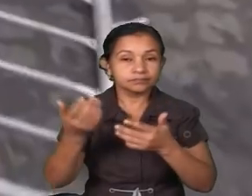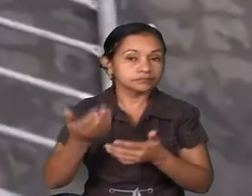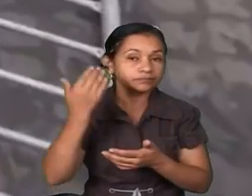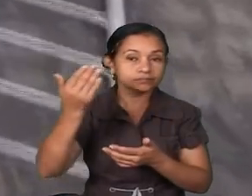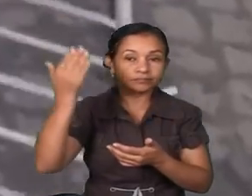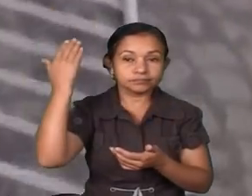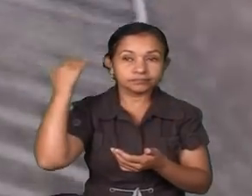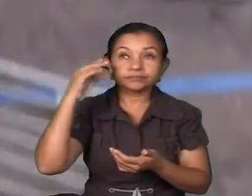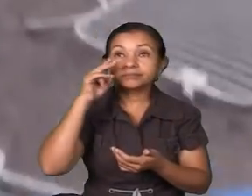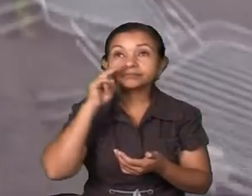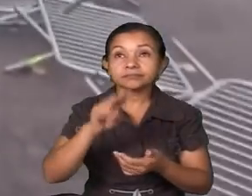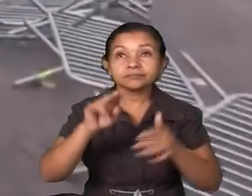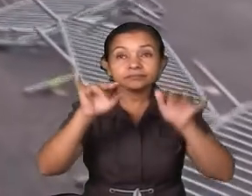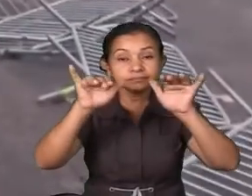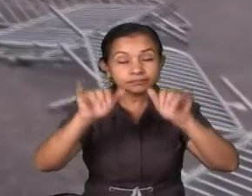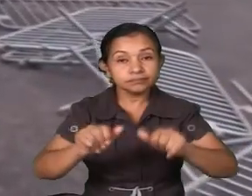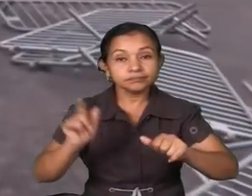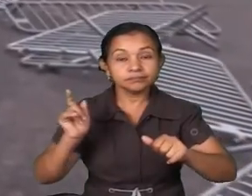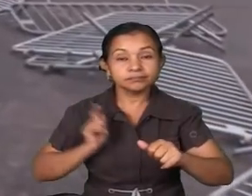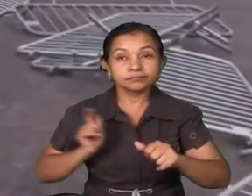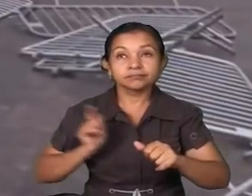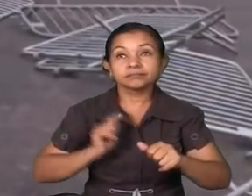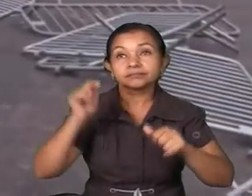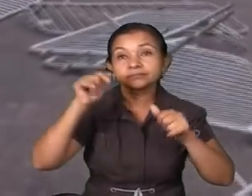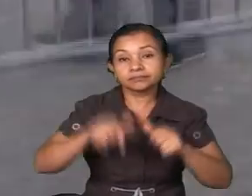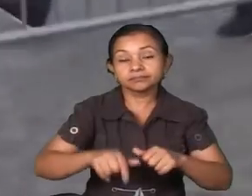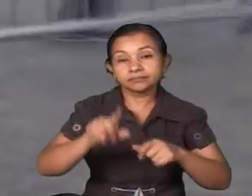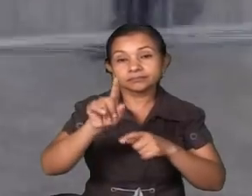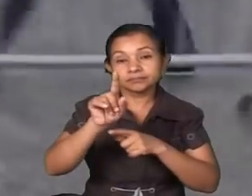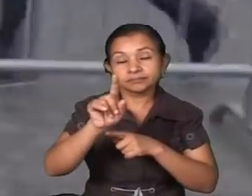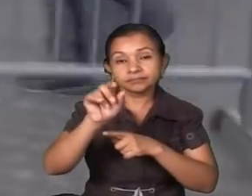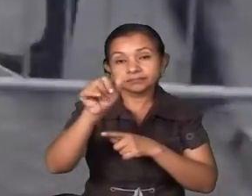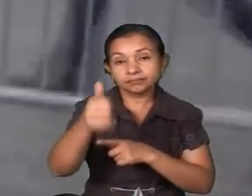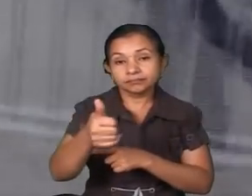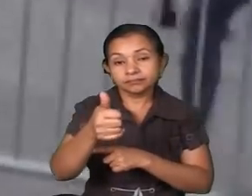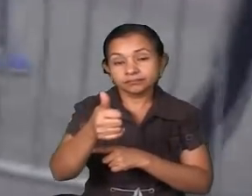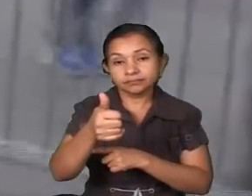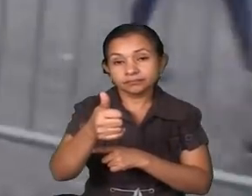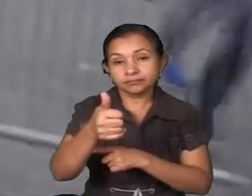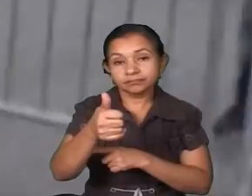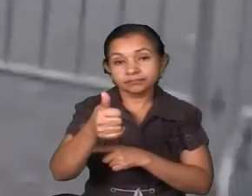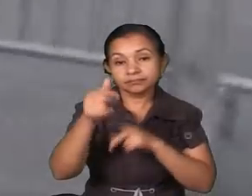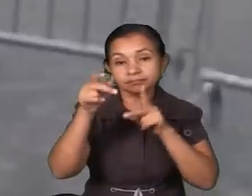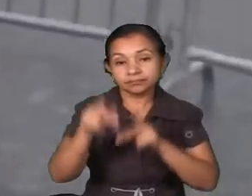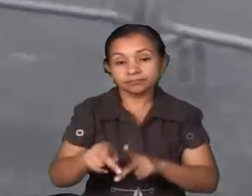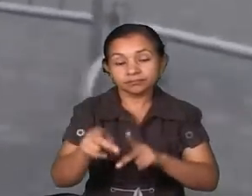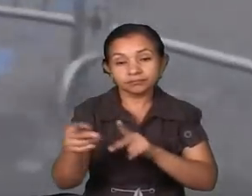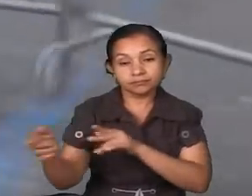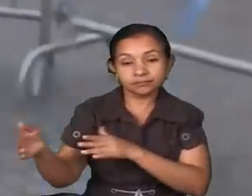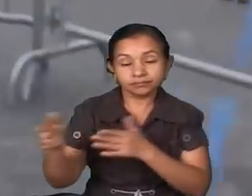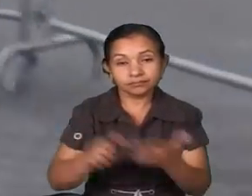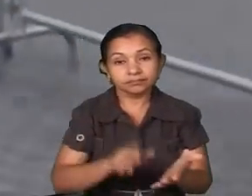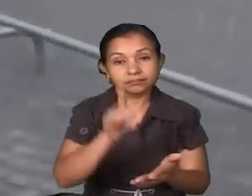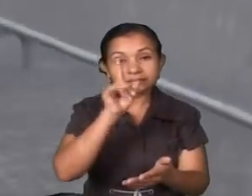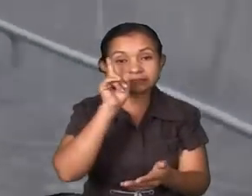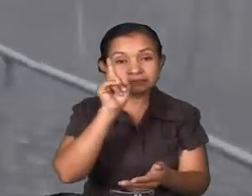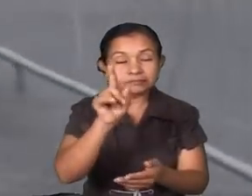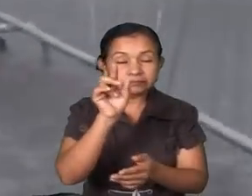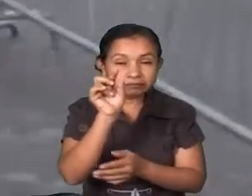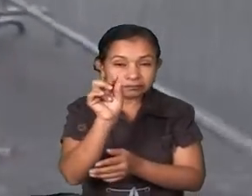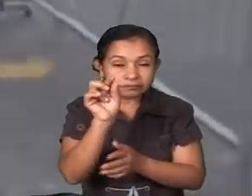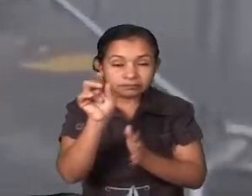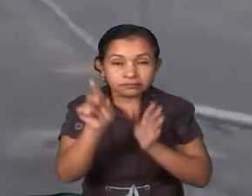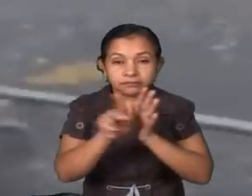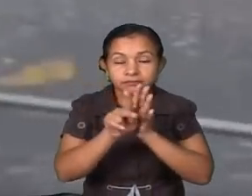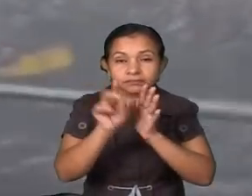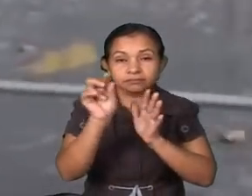se calcula ya ha cobrado a esta hora 6 personas y uno en estado de gravidez, agredidos precisamente por